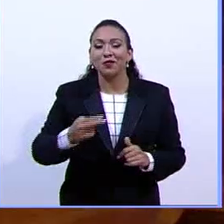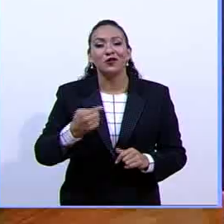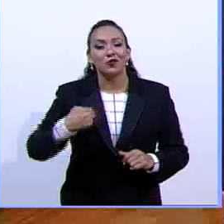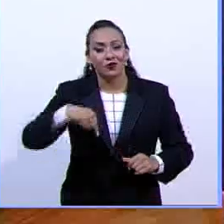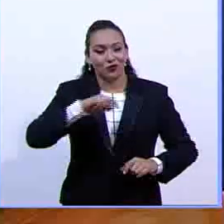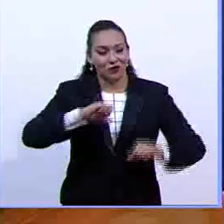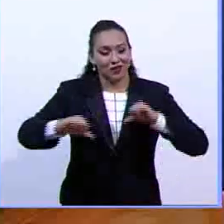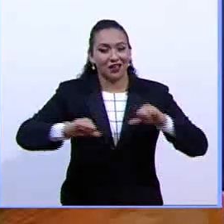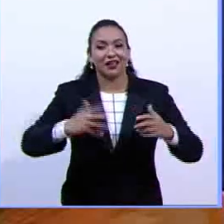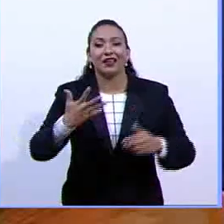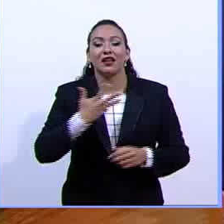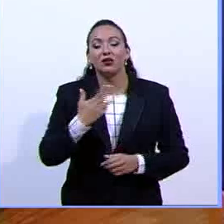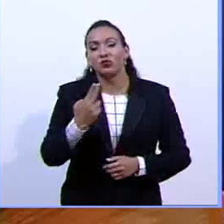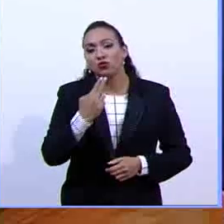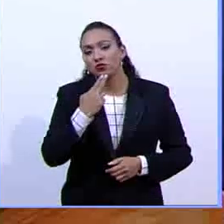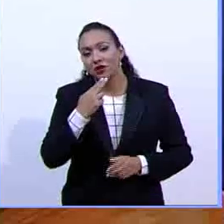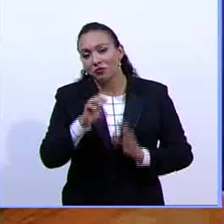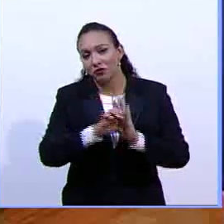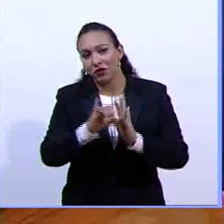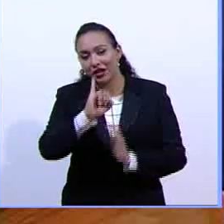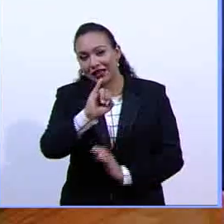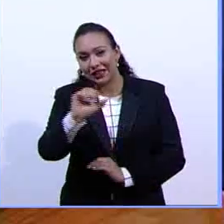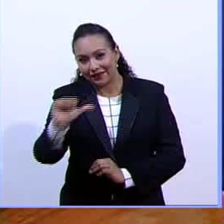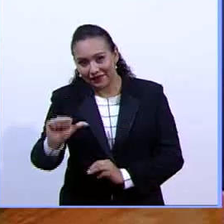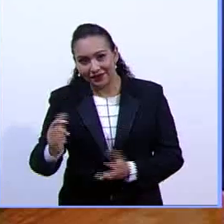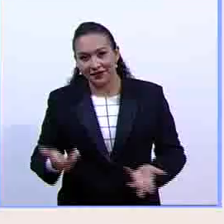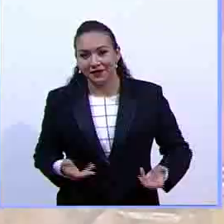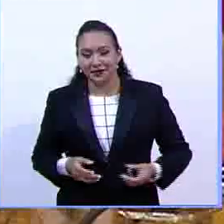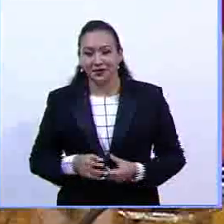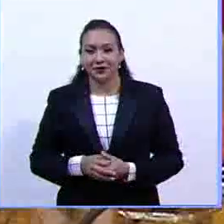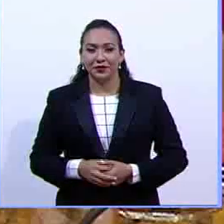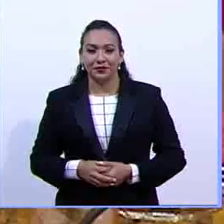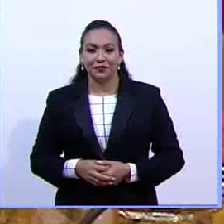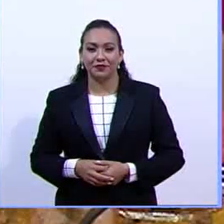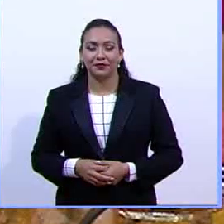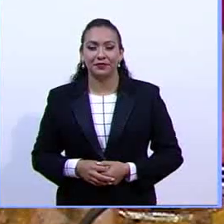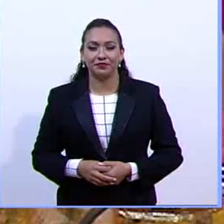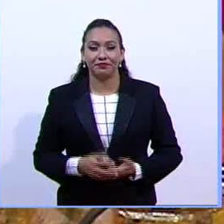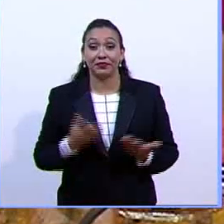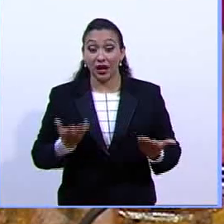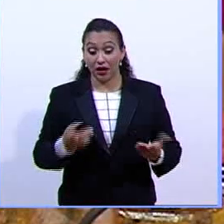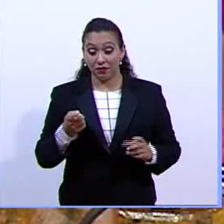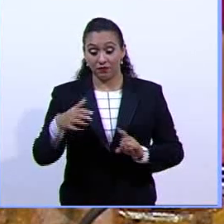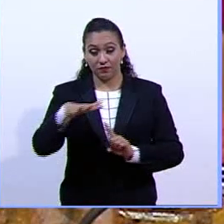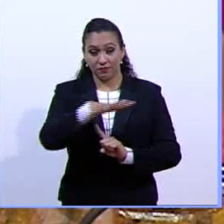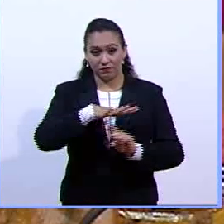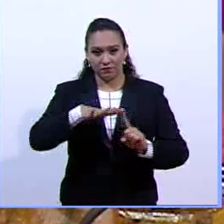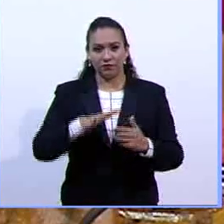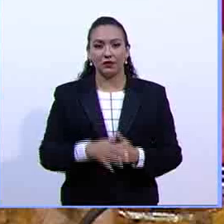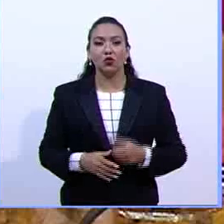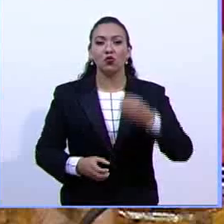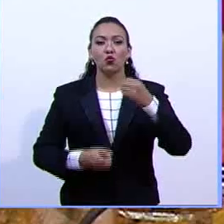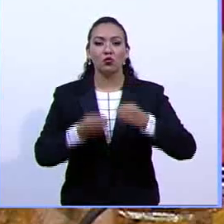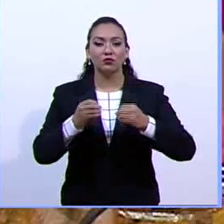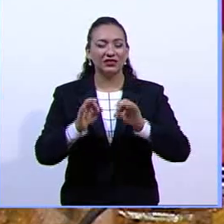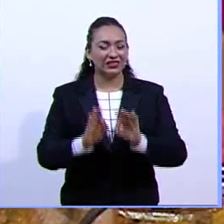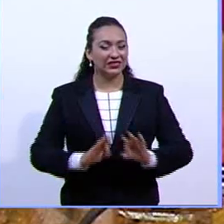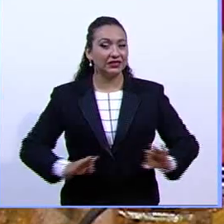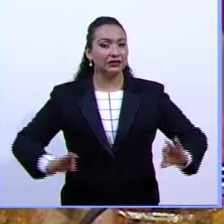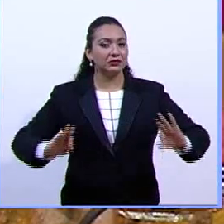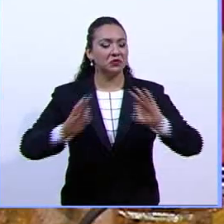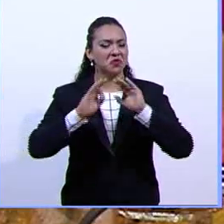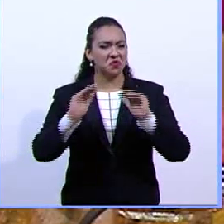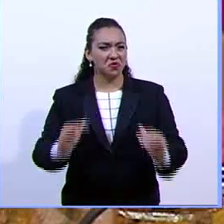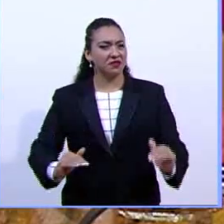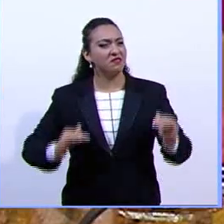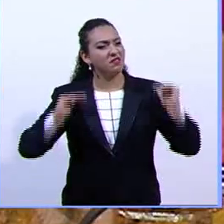actividades, no es así, la inteligencia artificial. En este contexto, el papel de la justicia es más relevante que